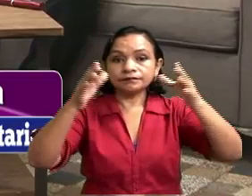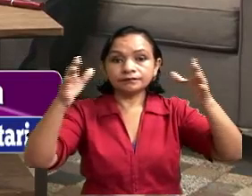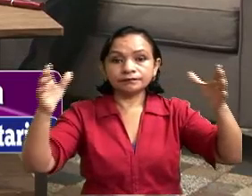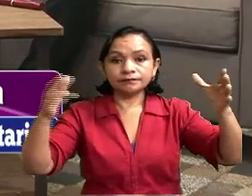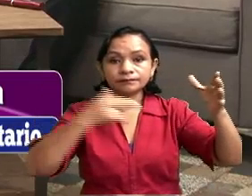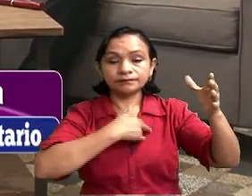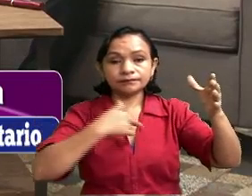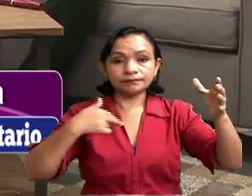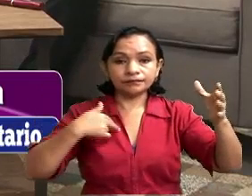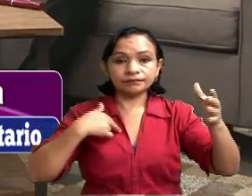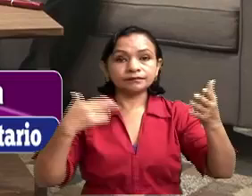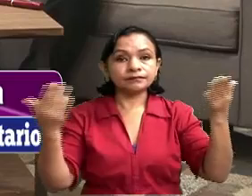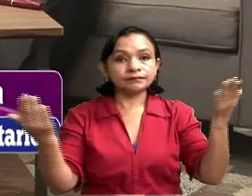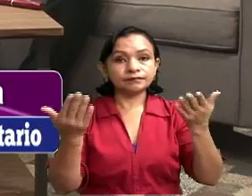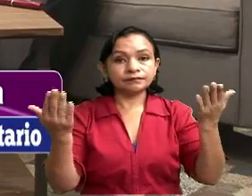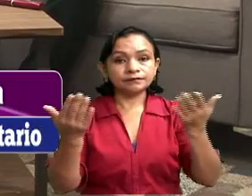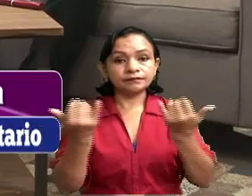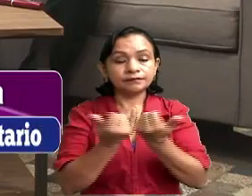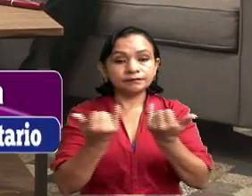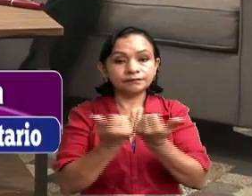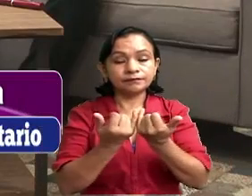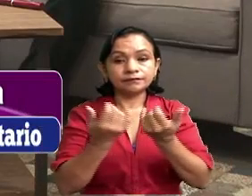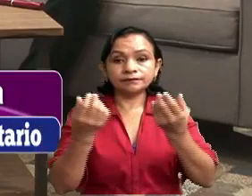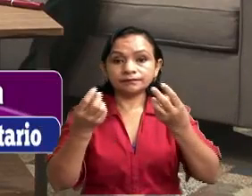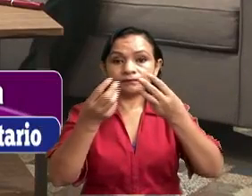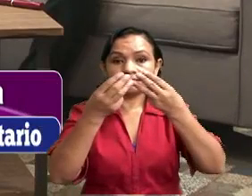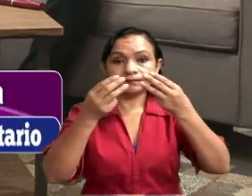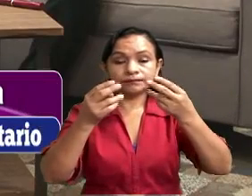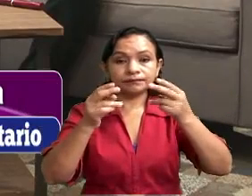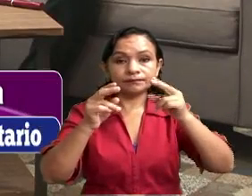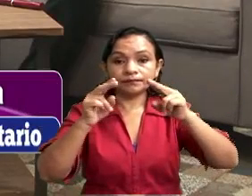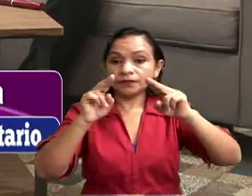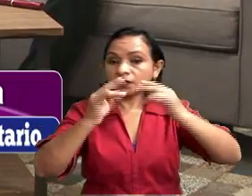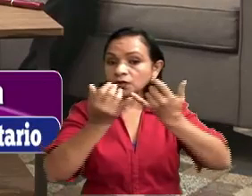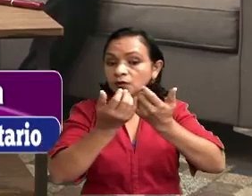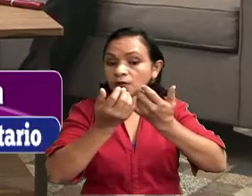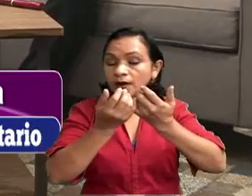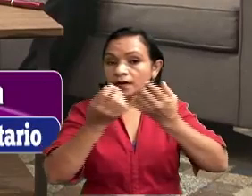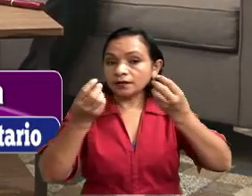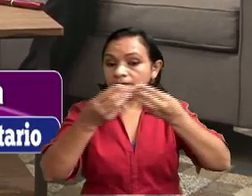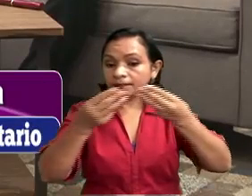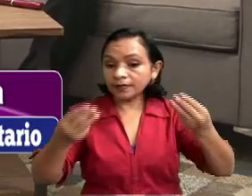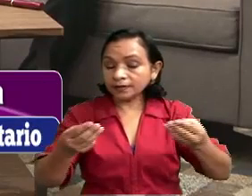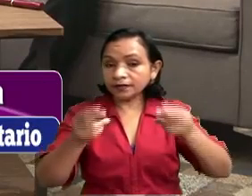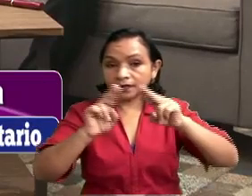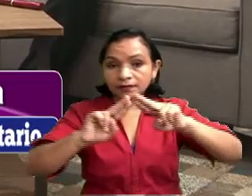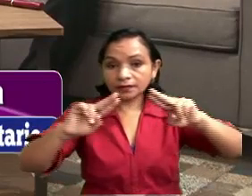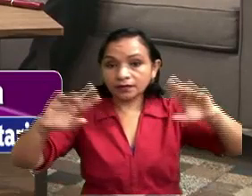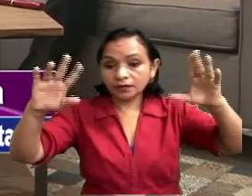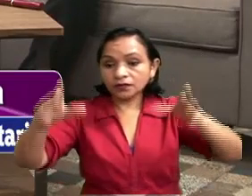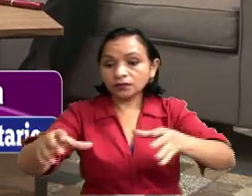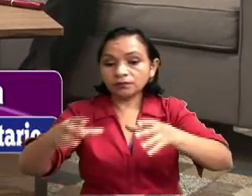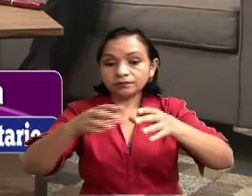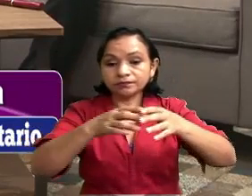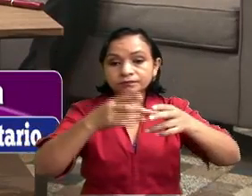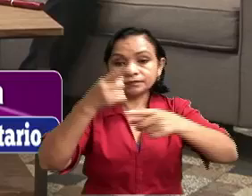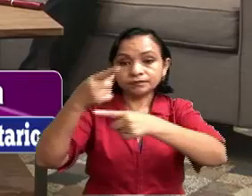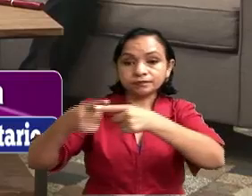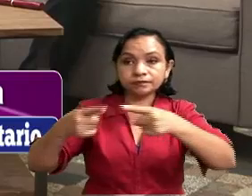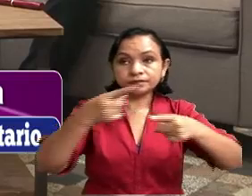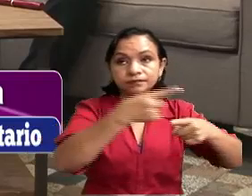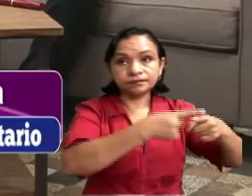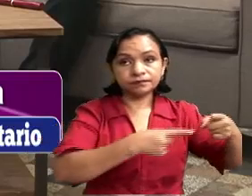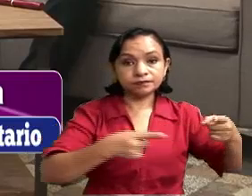producción de energía con recursos renovables y disminuyendo la producción de energía con fósiles, con